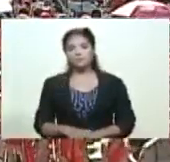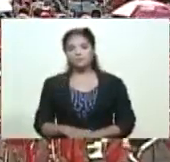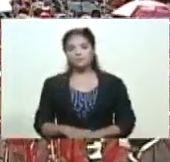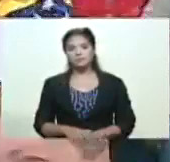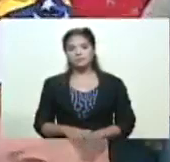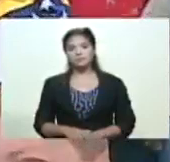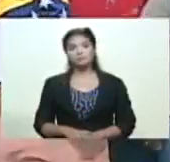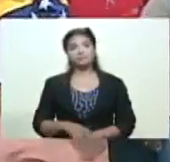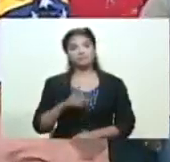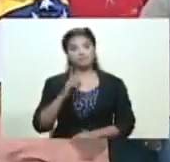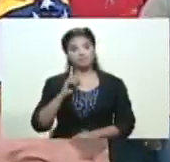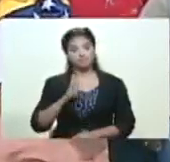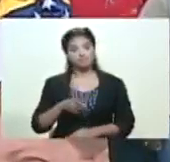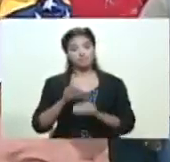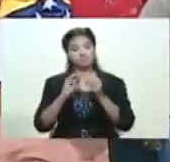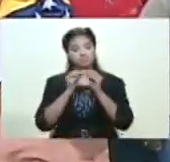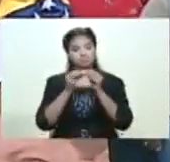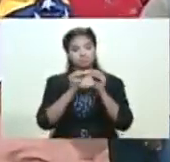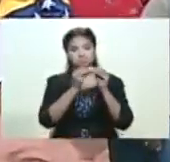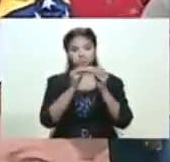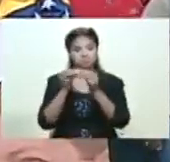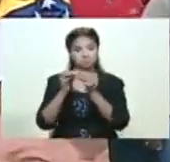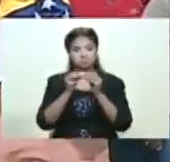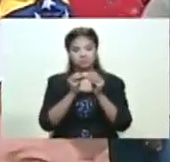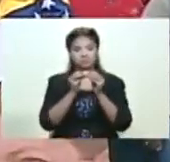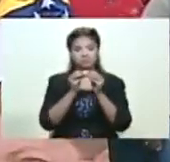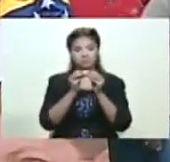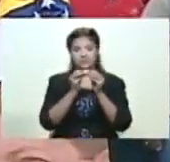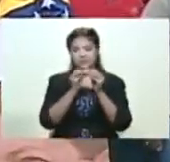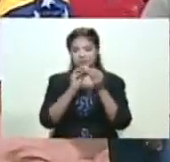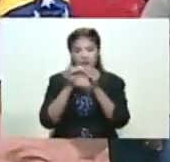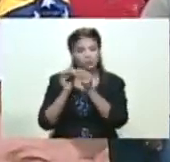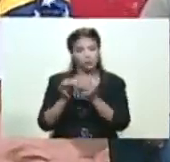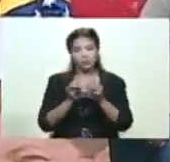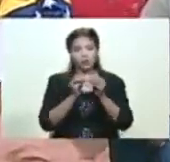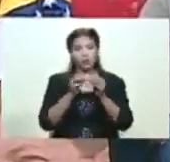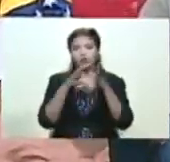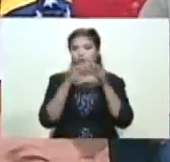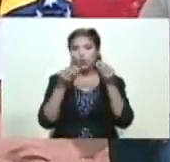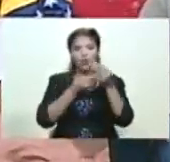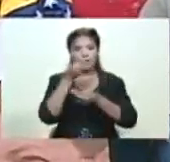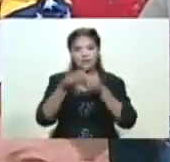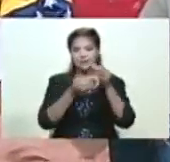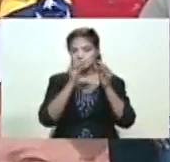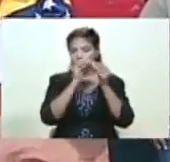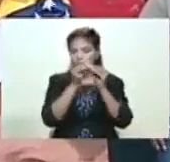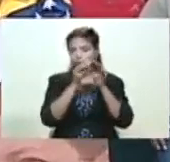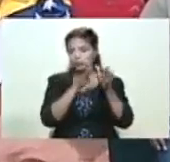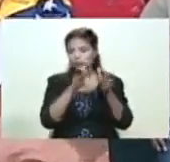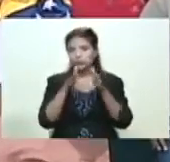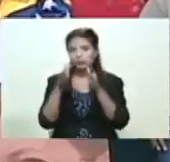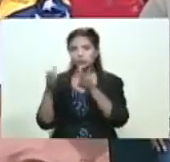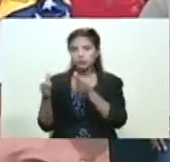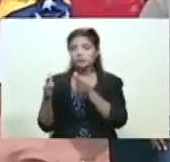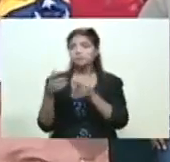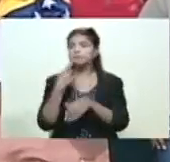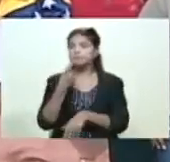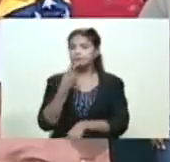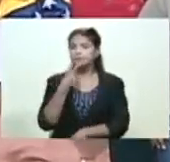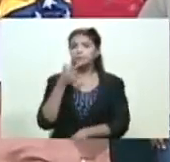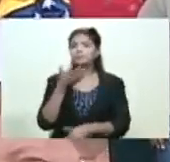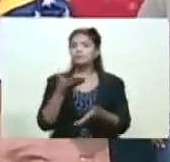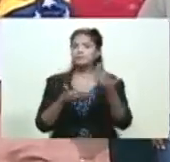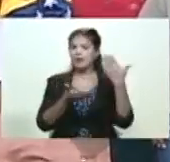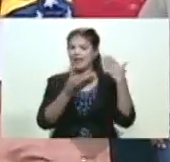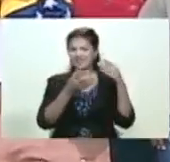que afinar cada detalle lo que hacemos. Yo les dije a ustedes en medio de la